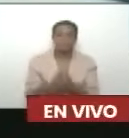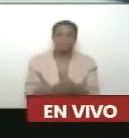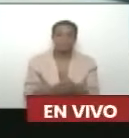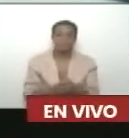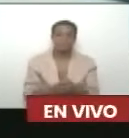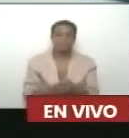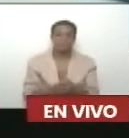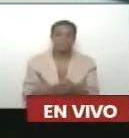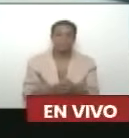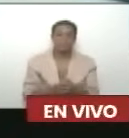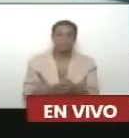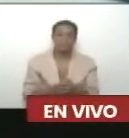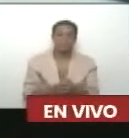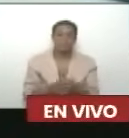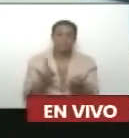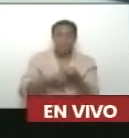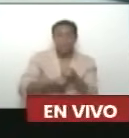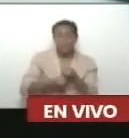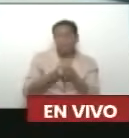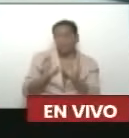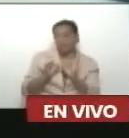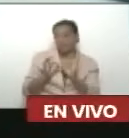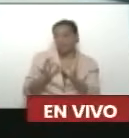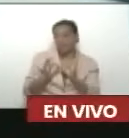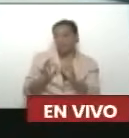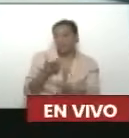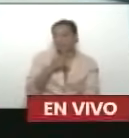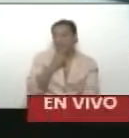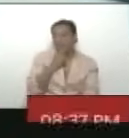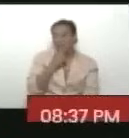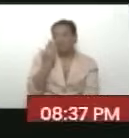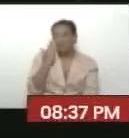Asilia, Asilia es mi traductora preferida. The concepts.